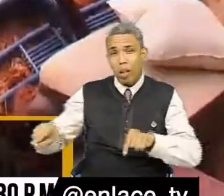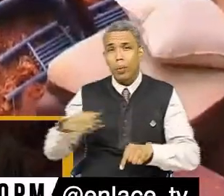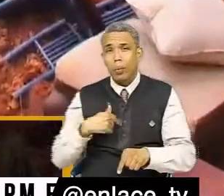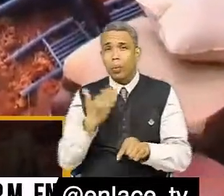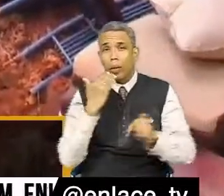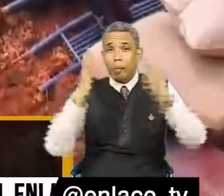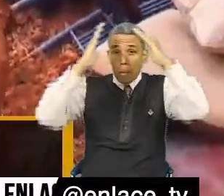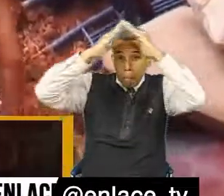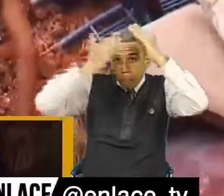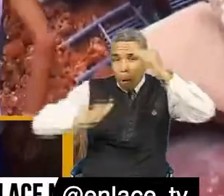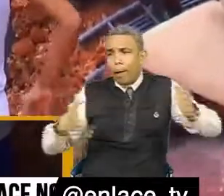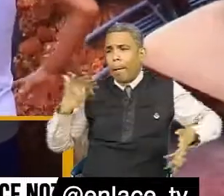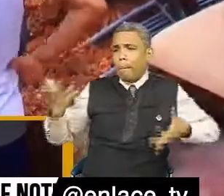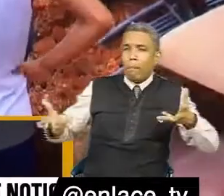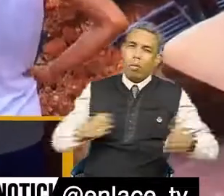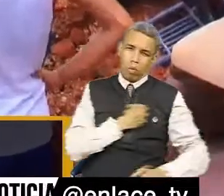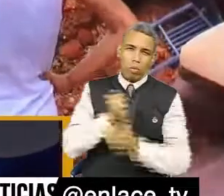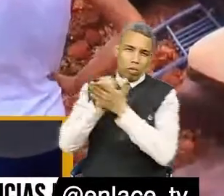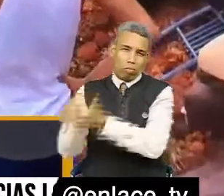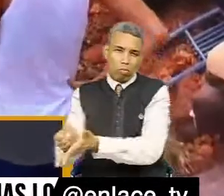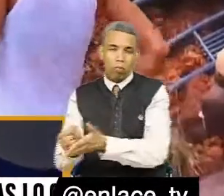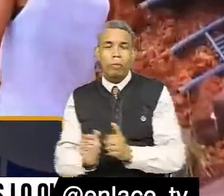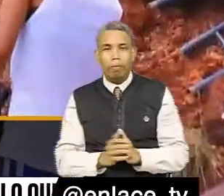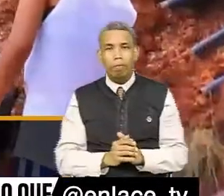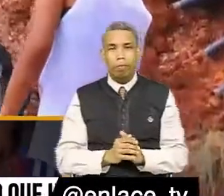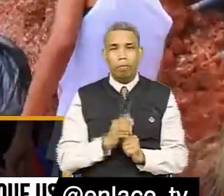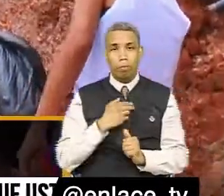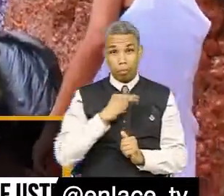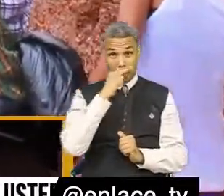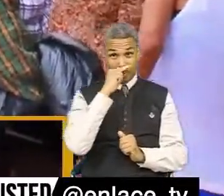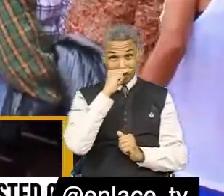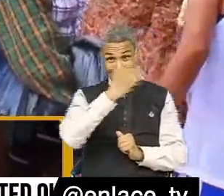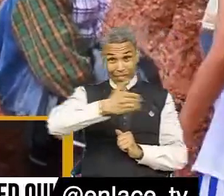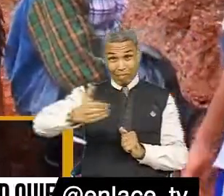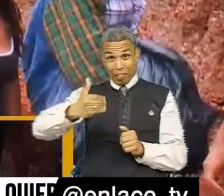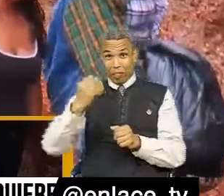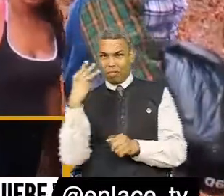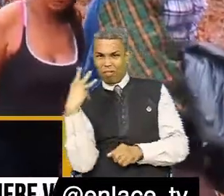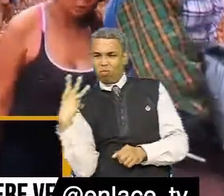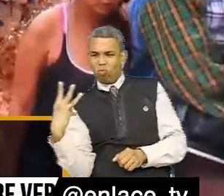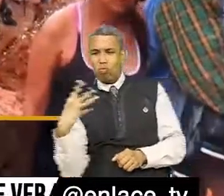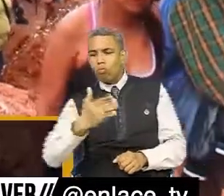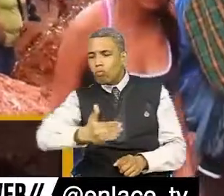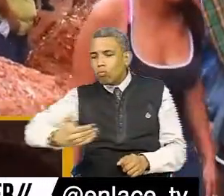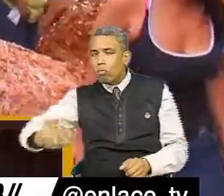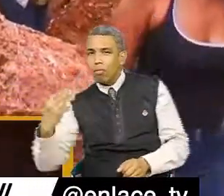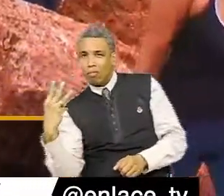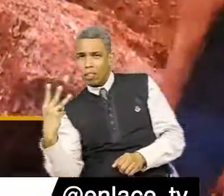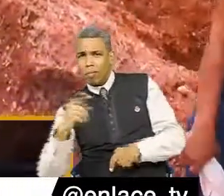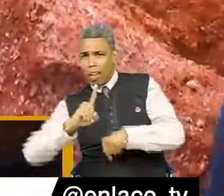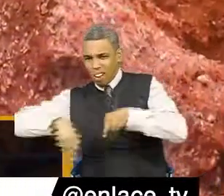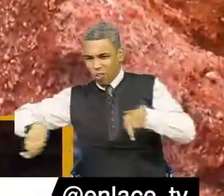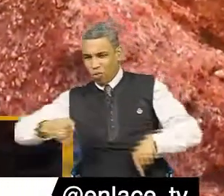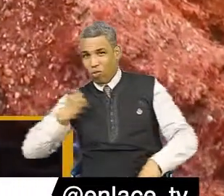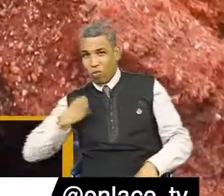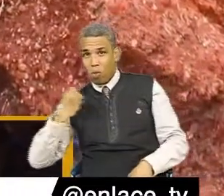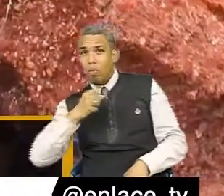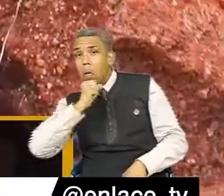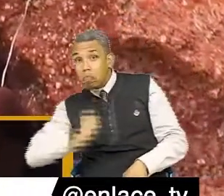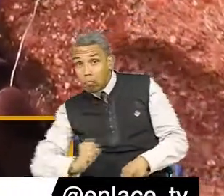damnificadas bueno tres niños estaban al interior de la vivienda tres niños varios adolescentes y también un